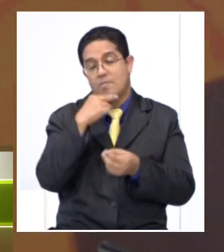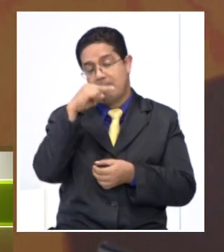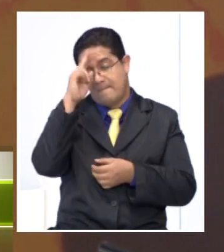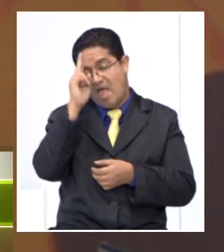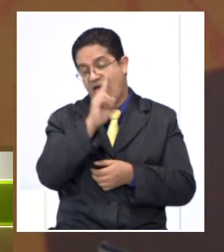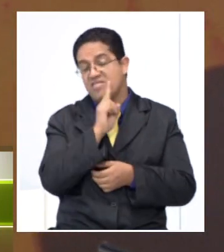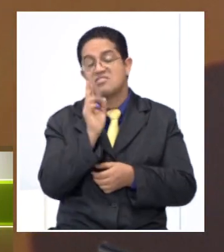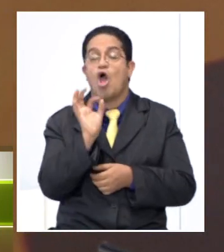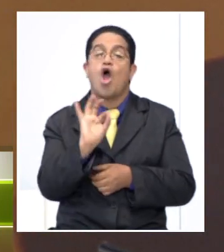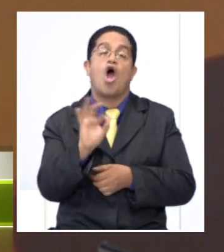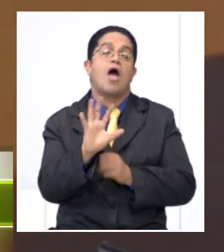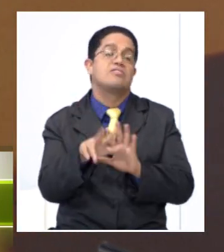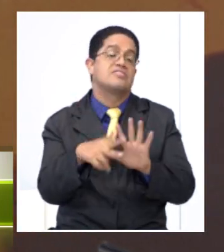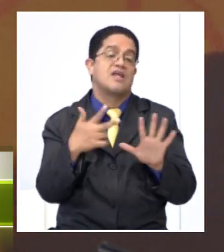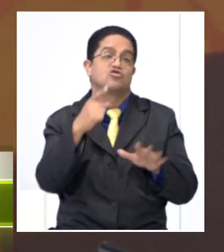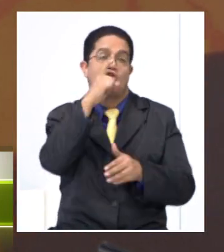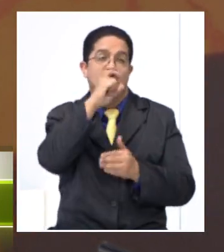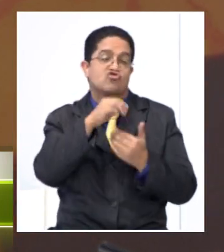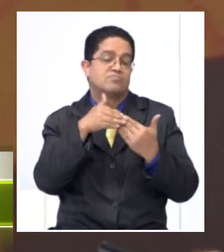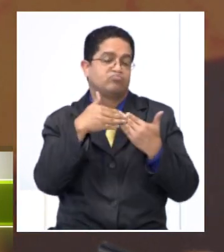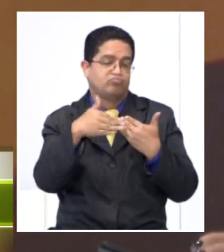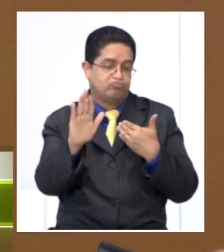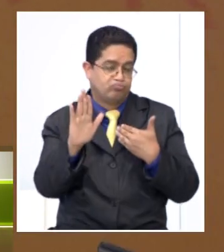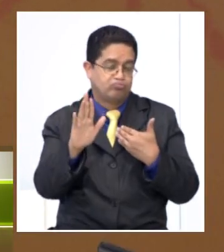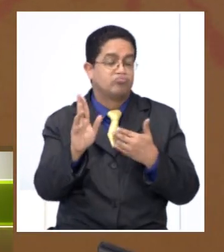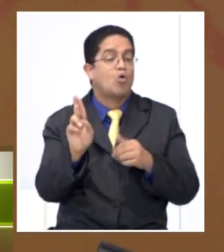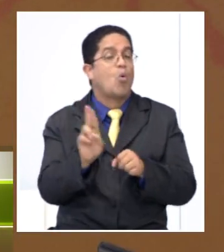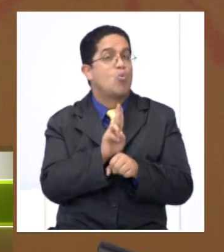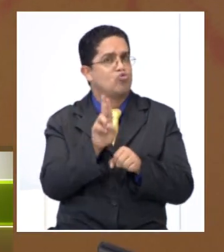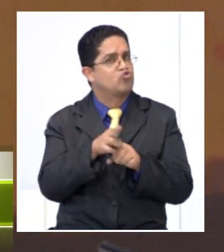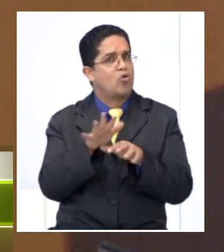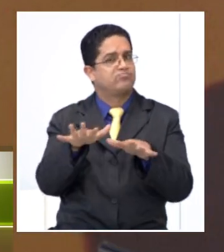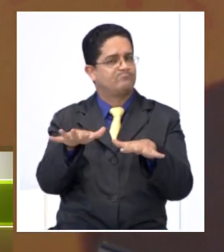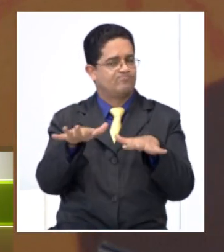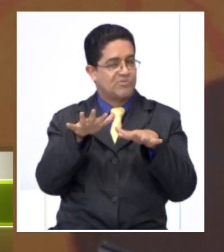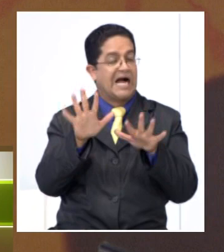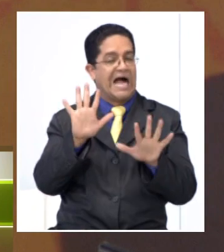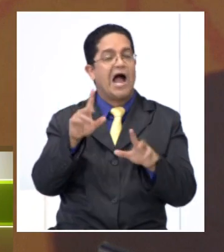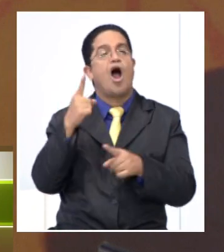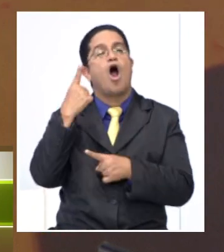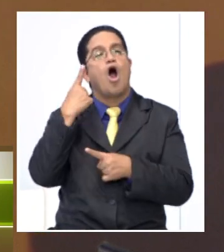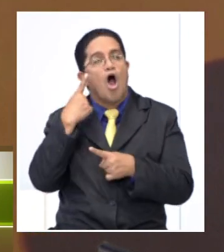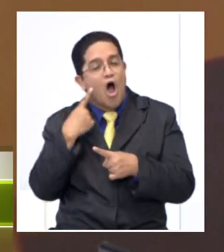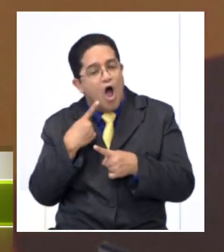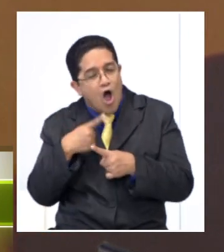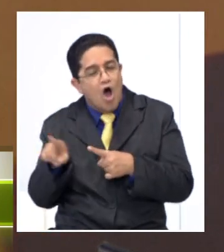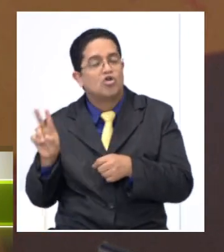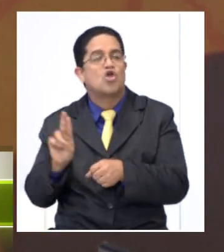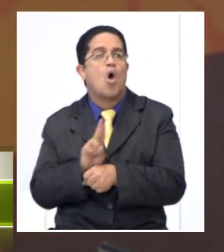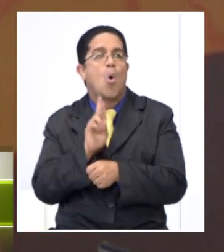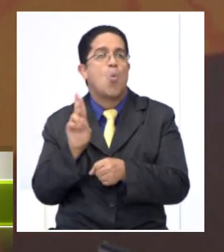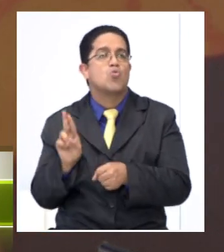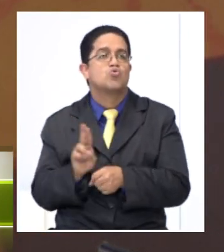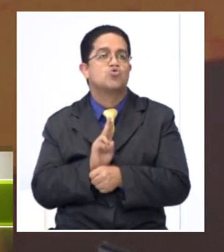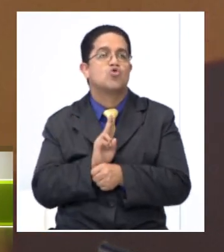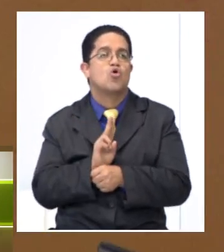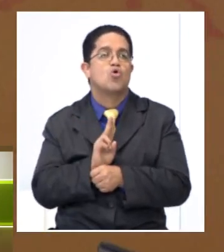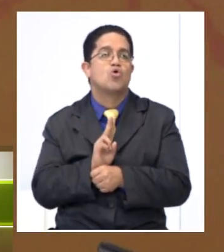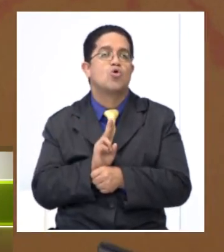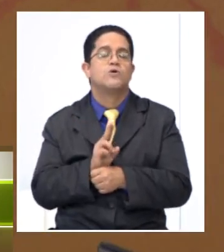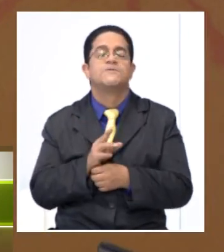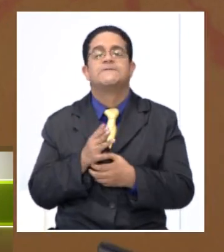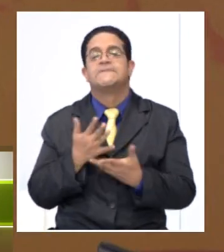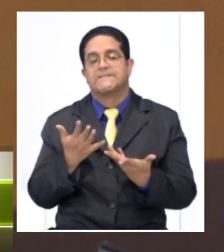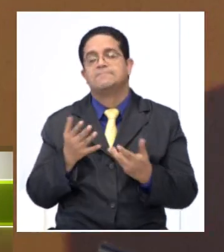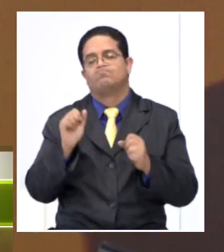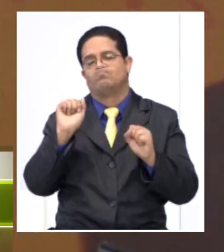o de 18 en adelante. En el uso cosmético, ahora bien, en los otros usos de las distintas especialidades de la medicina, bueno,